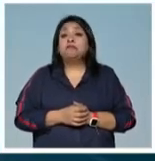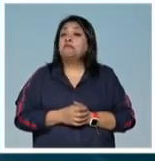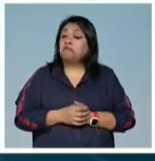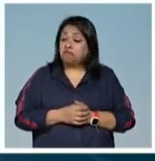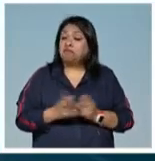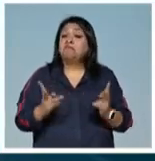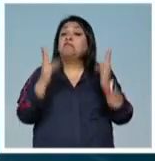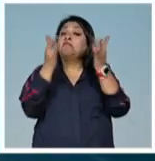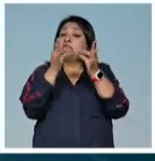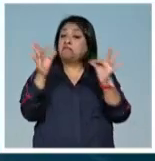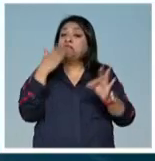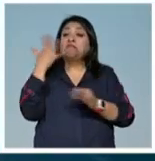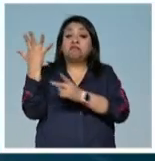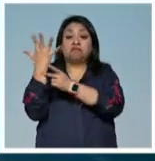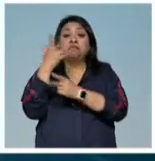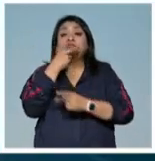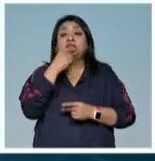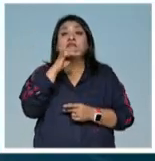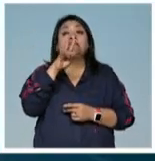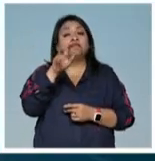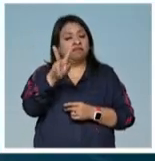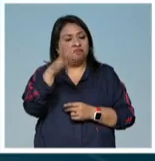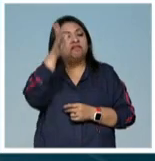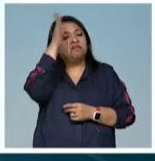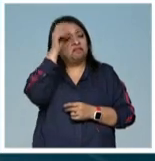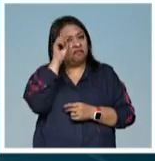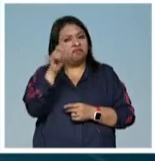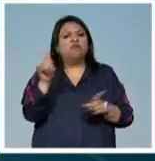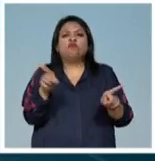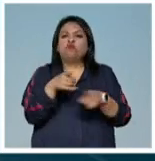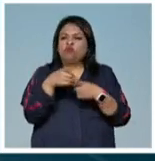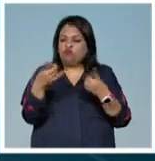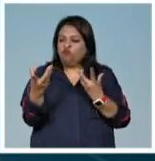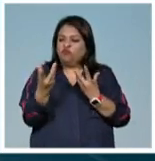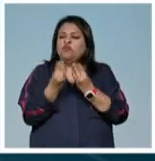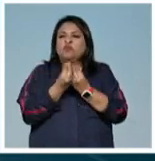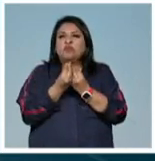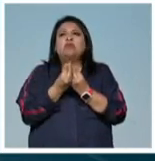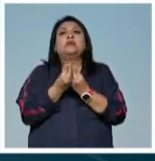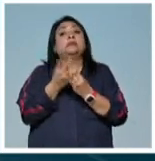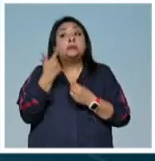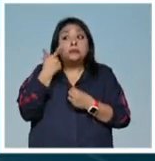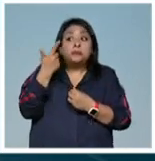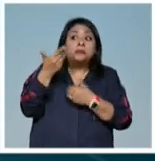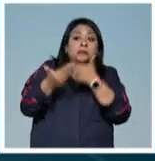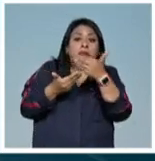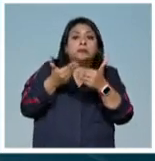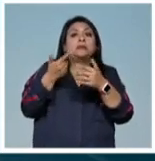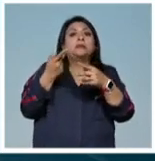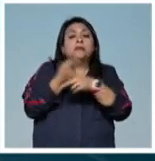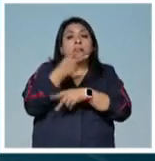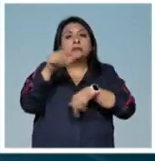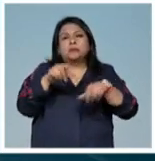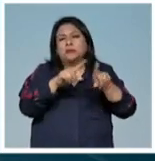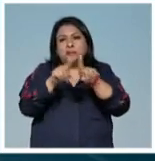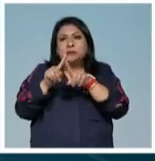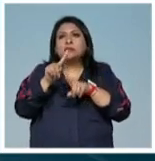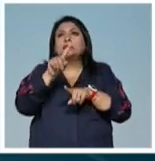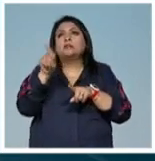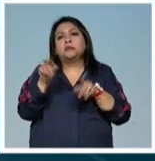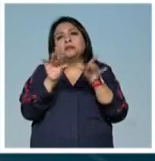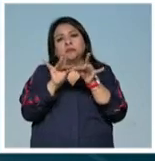Buena frase de Iván López Reynoso y totalmente de acuerdo, hay que tener música cerca de nosotros. Estaremos siguiendo todas sus actividades y les vamos a comentar